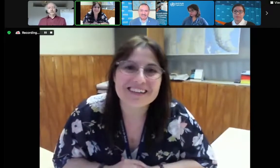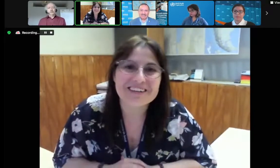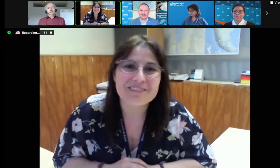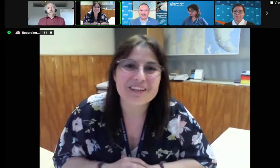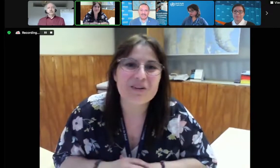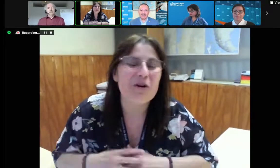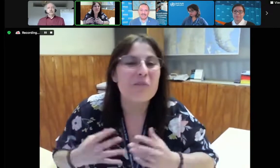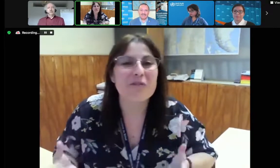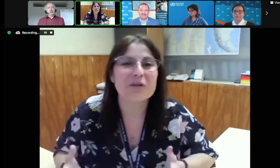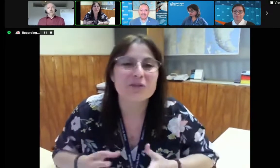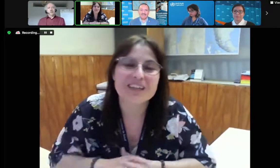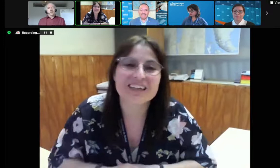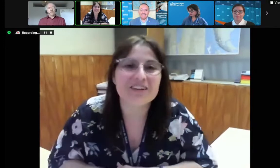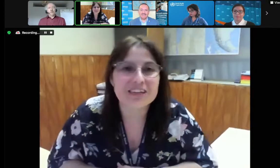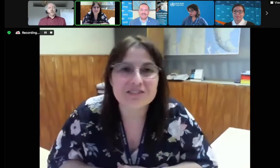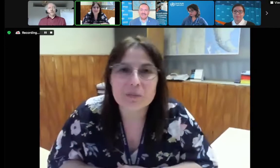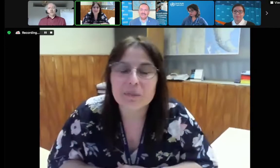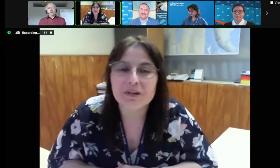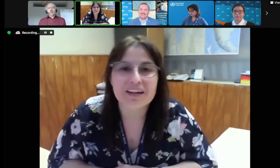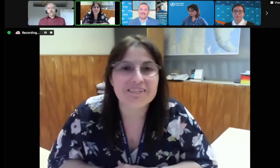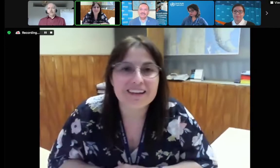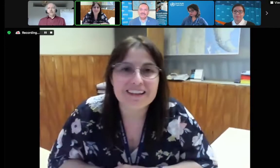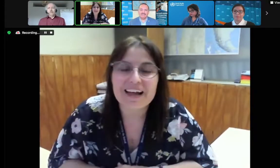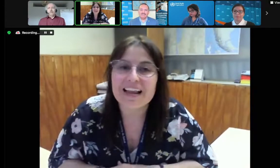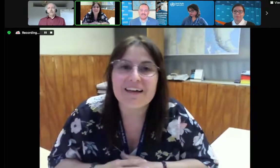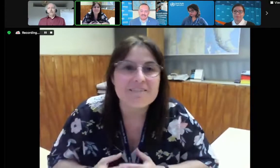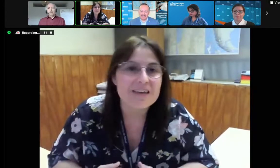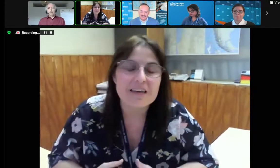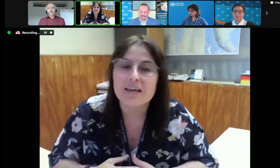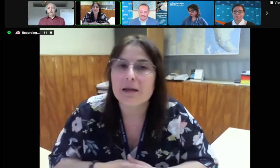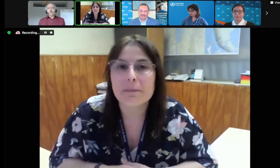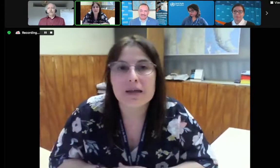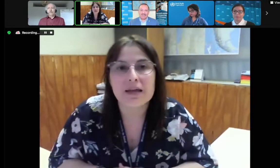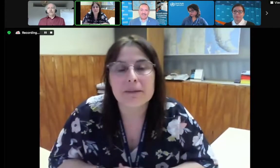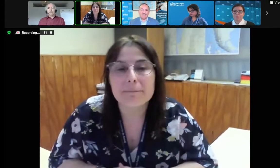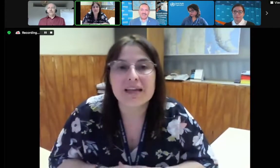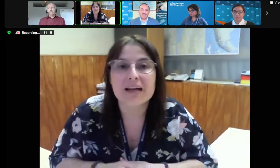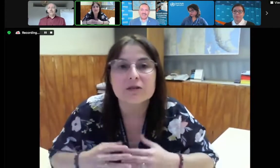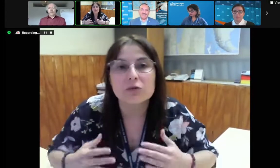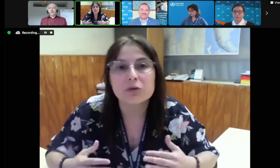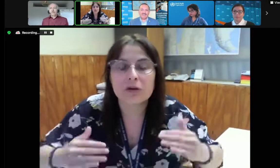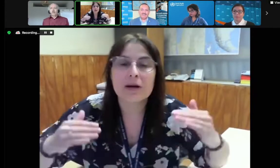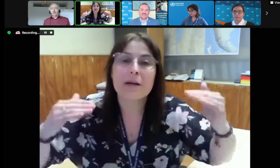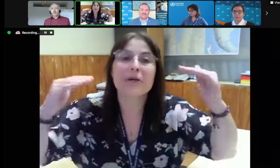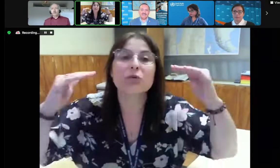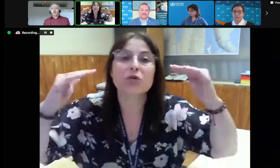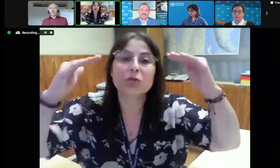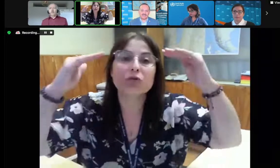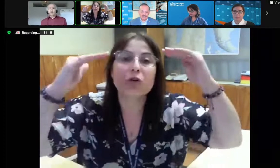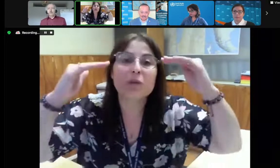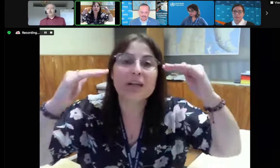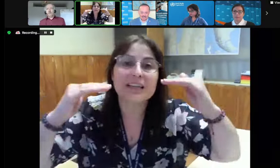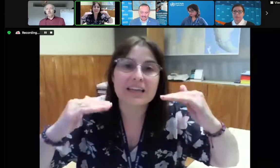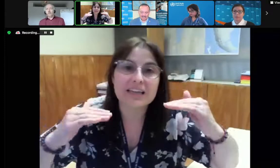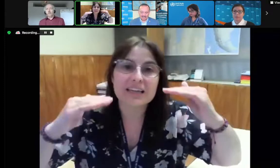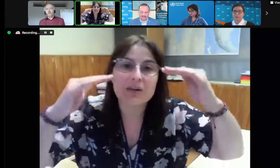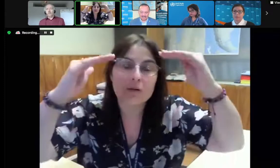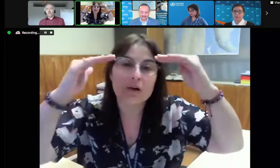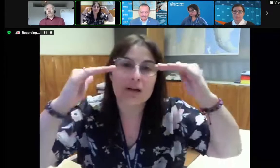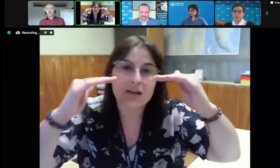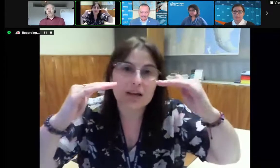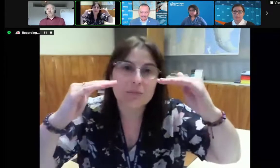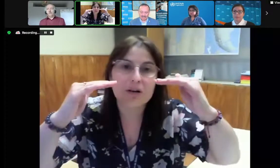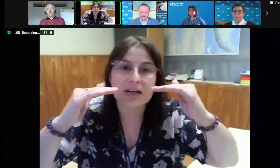poder seguir viendo cómo evoluciona esta colección, porque la verdad la vi y me encantó, me gustó mucho cómo la